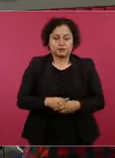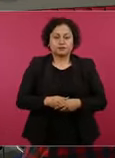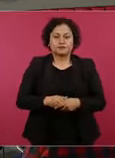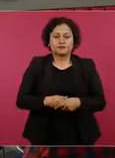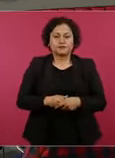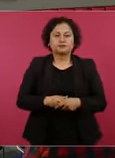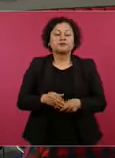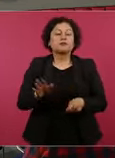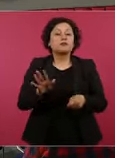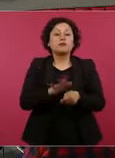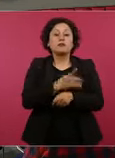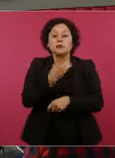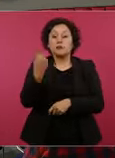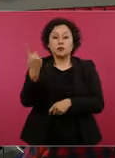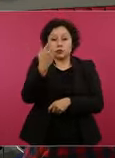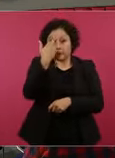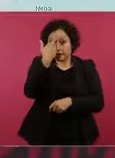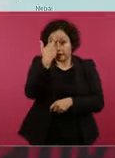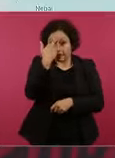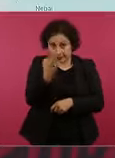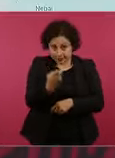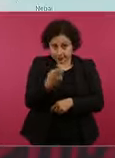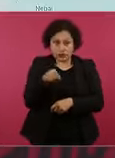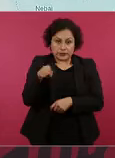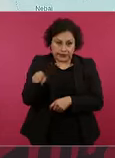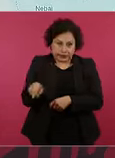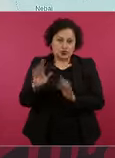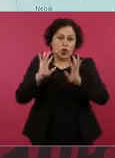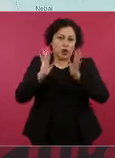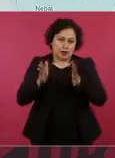toda esta gente que vive en la sierra,